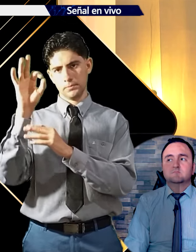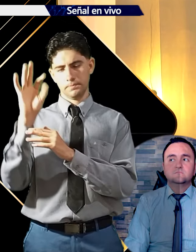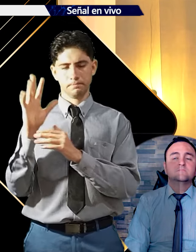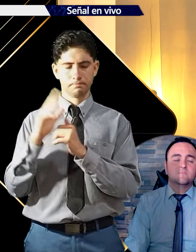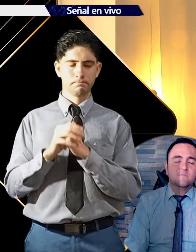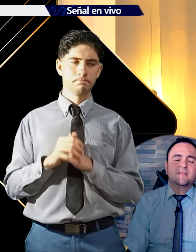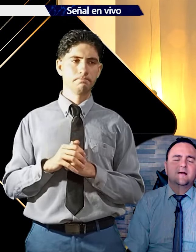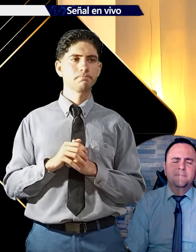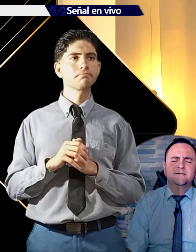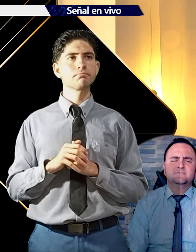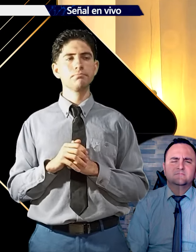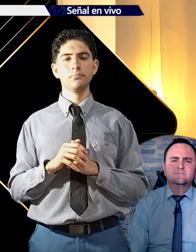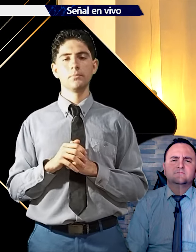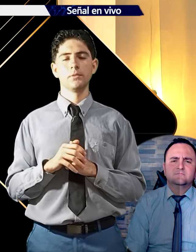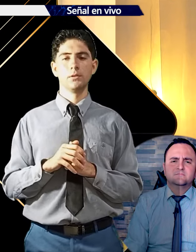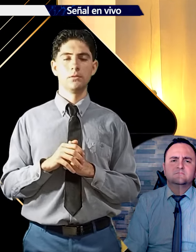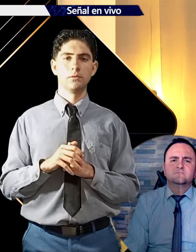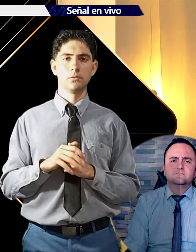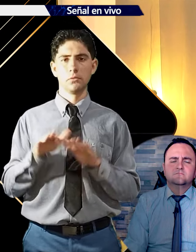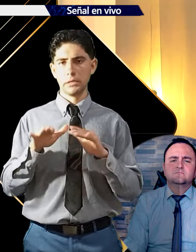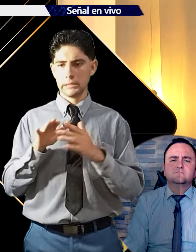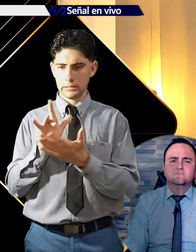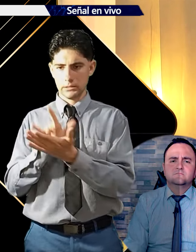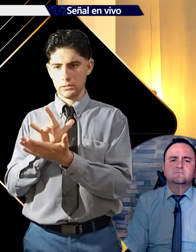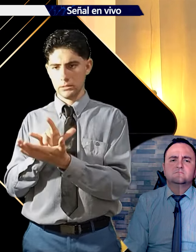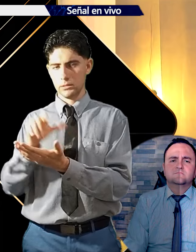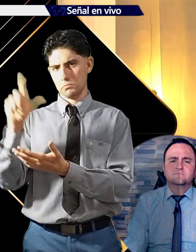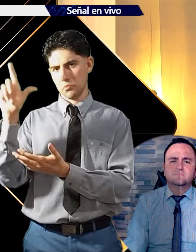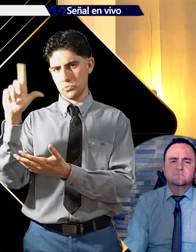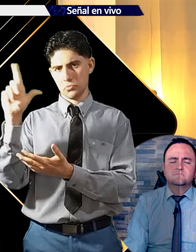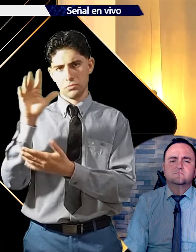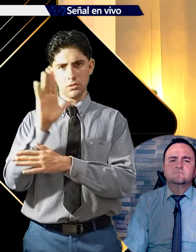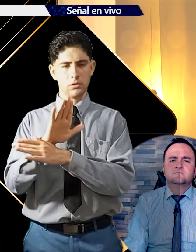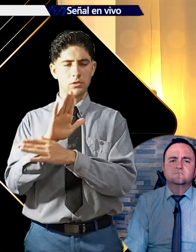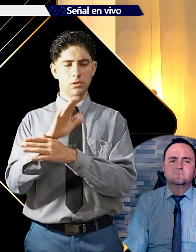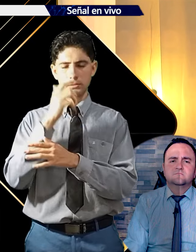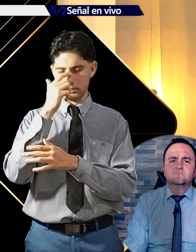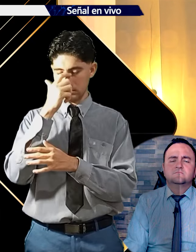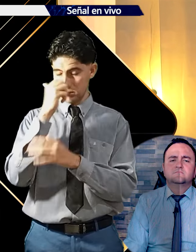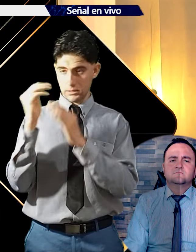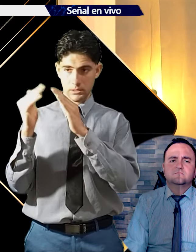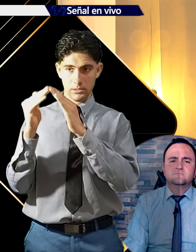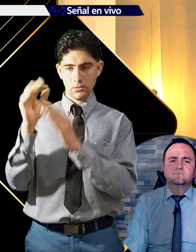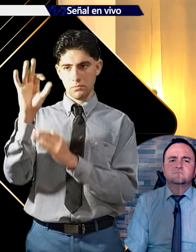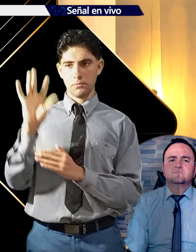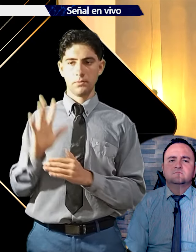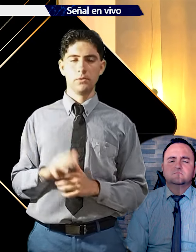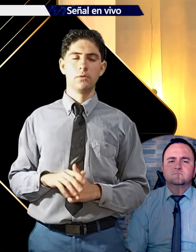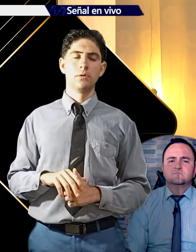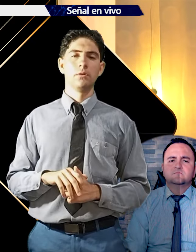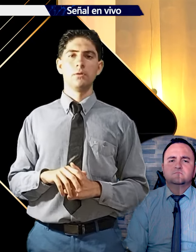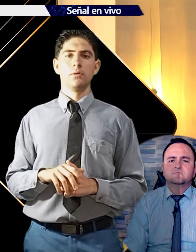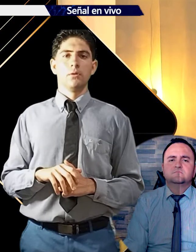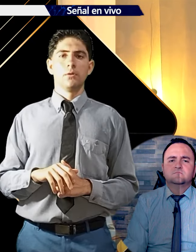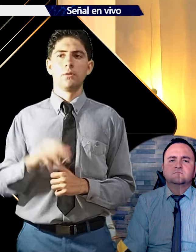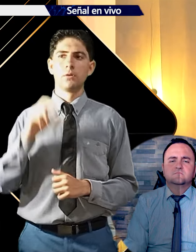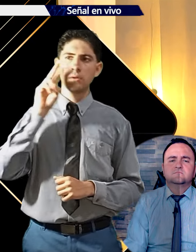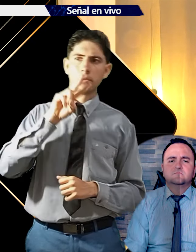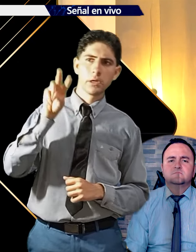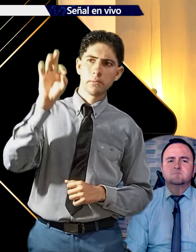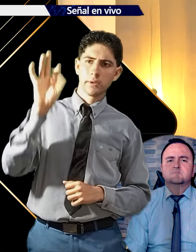pastoral, porque vivía a la vuelta a la iglesia. Y había veces que yo llegaba el lunes por la tarde un rato a la casa pastoral a